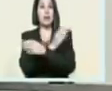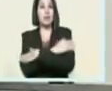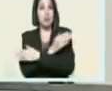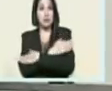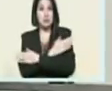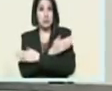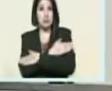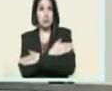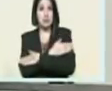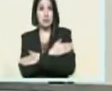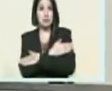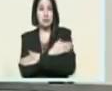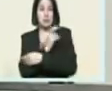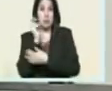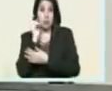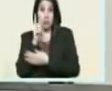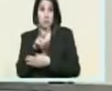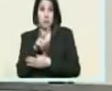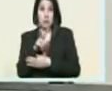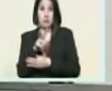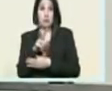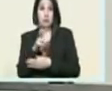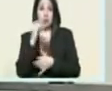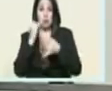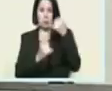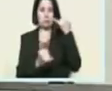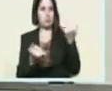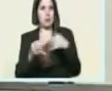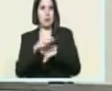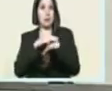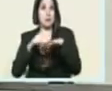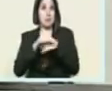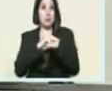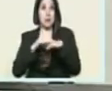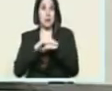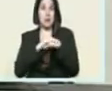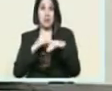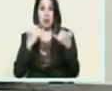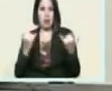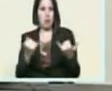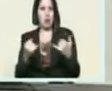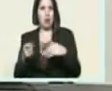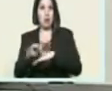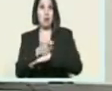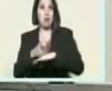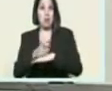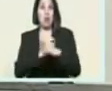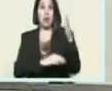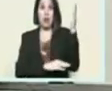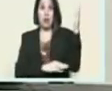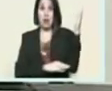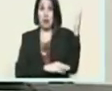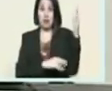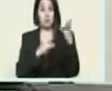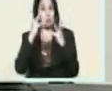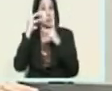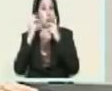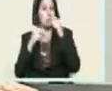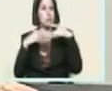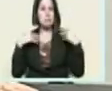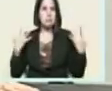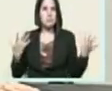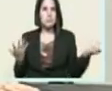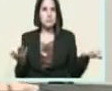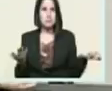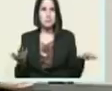Felicidades. Fíjense ustedes, pues, la última ministra de la presidencia es gobernadora de Lara. Saquen ustedes las cuentas desde ya,